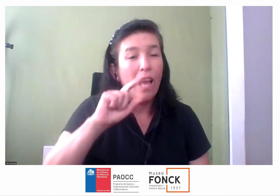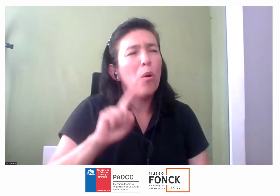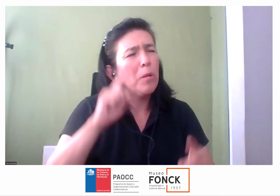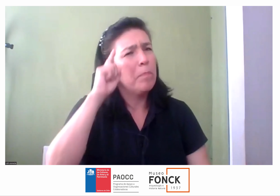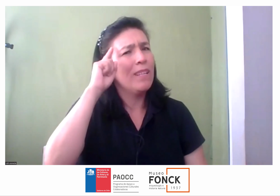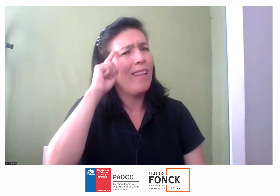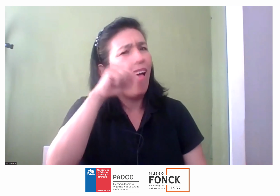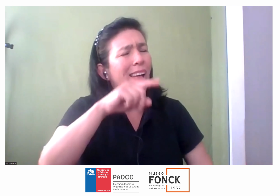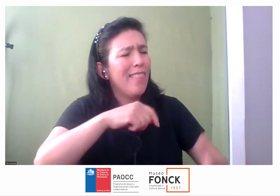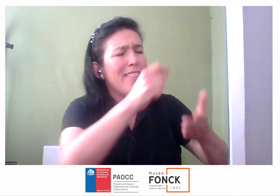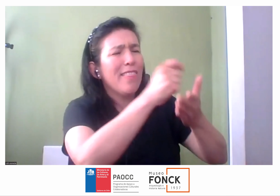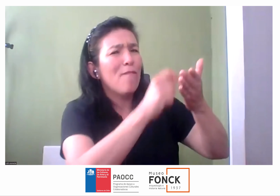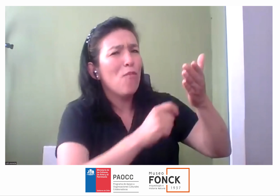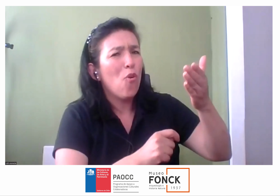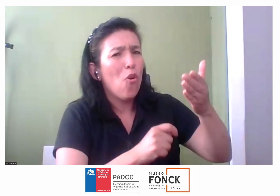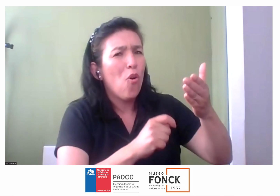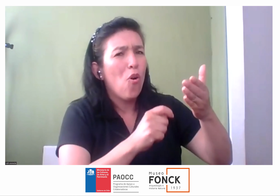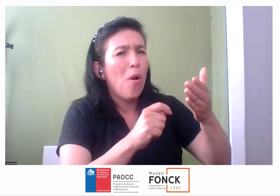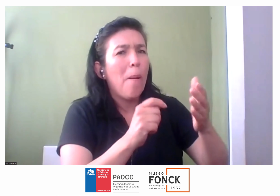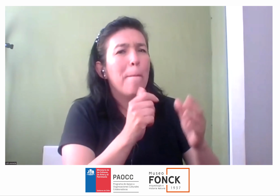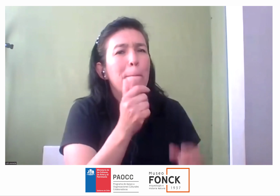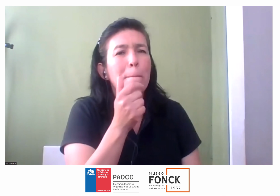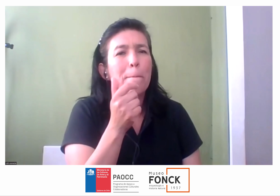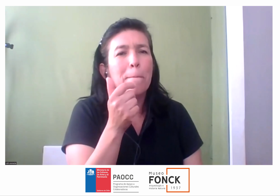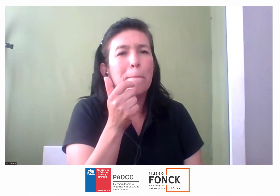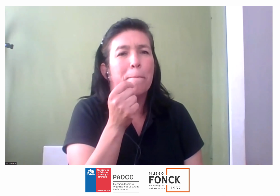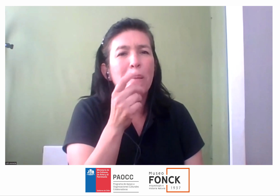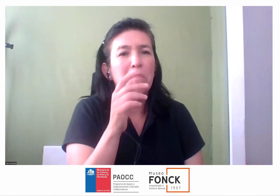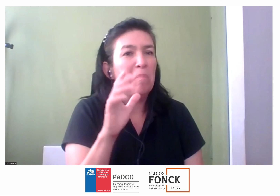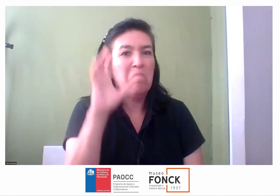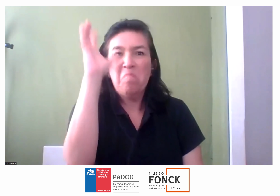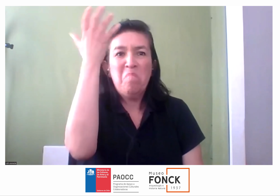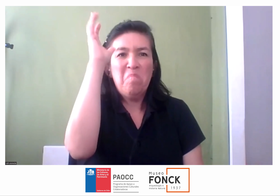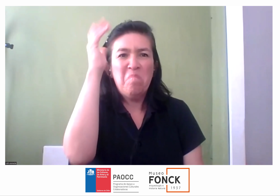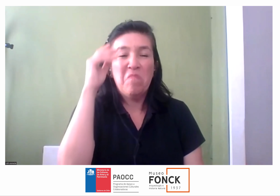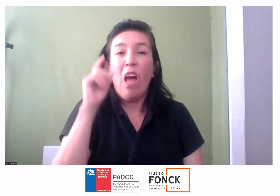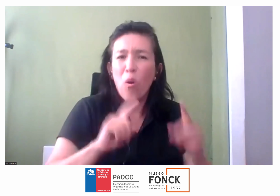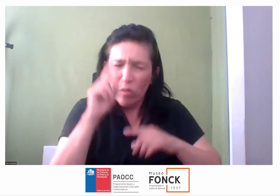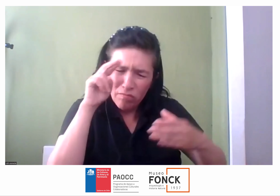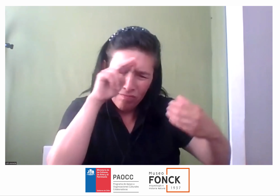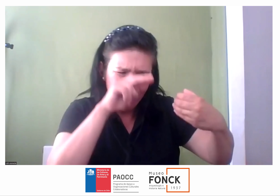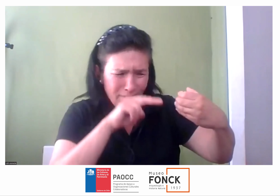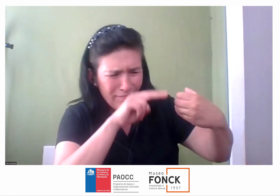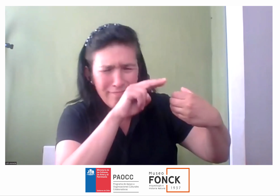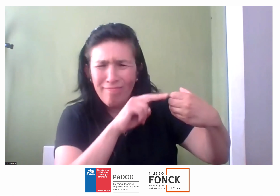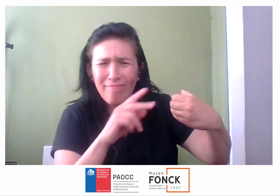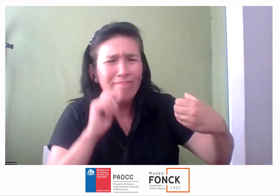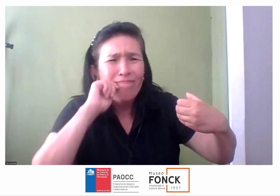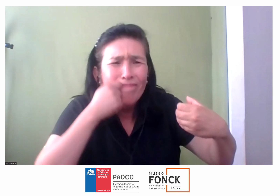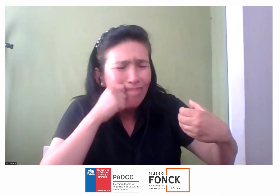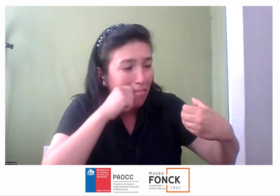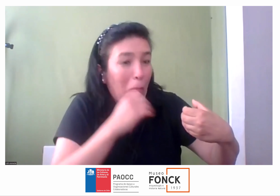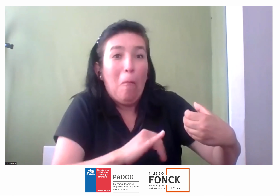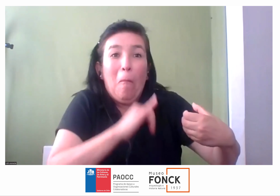diseños, los no figurativos, como casi ininteligibles, es decir, como que cuesta saber su